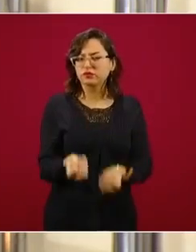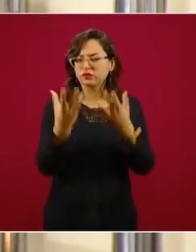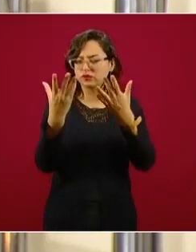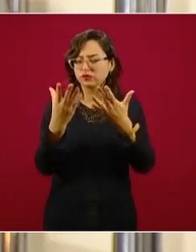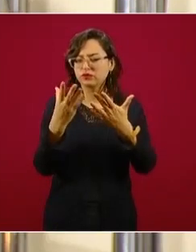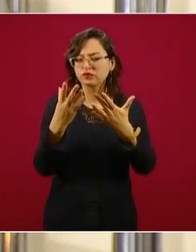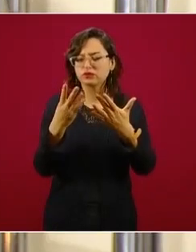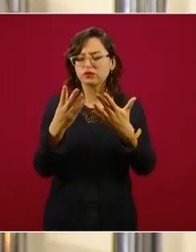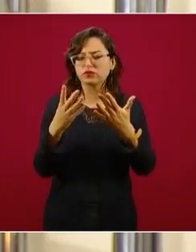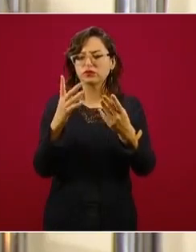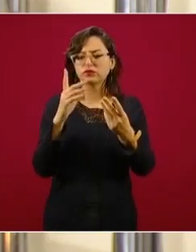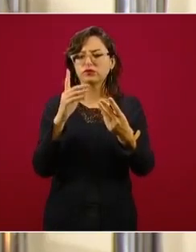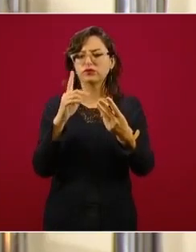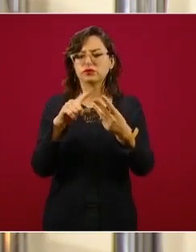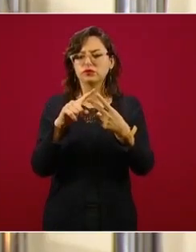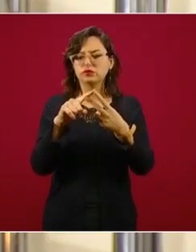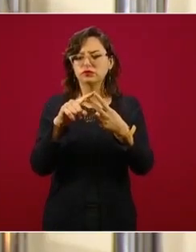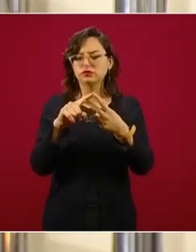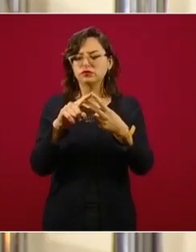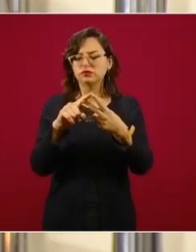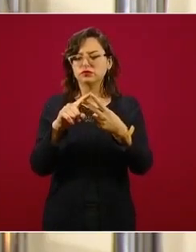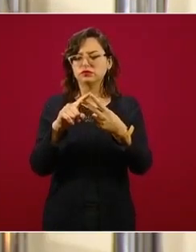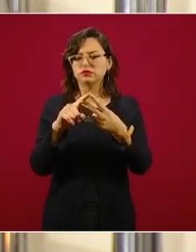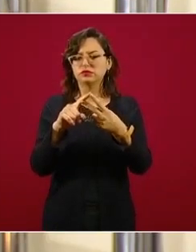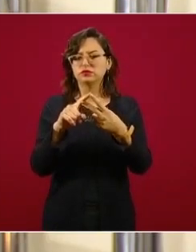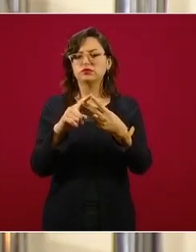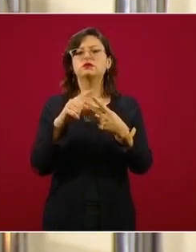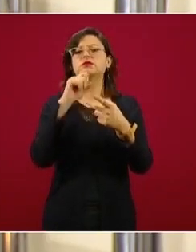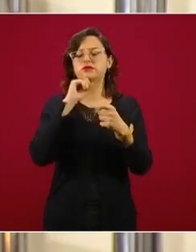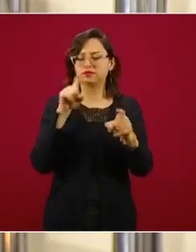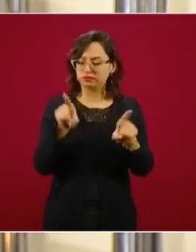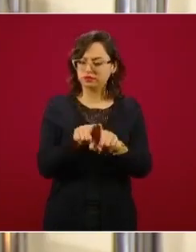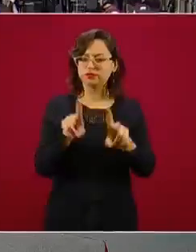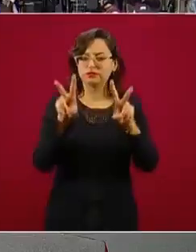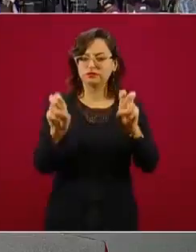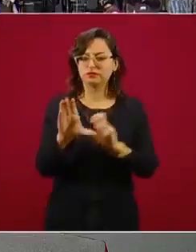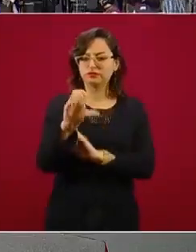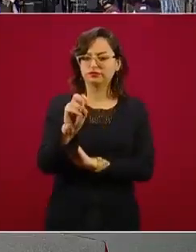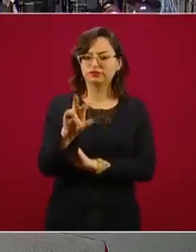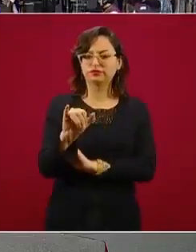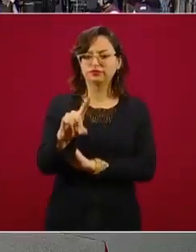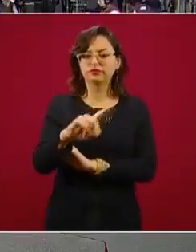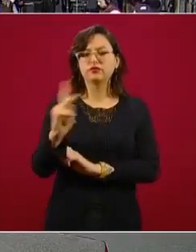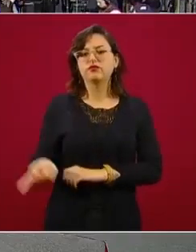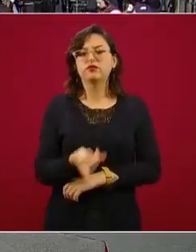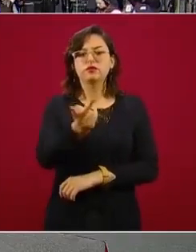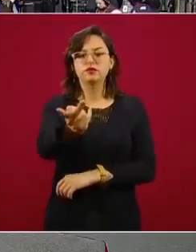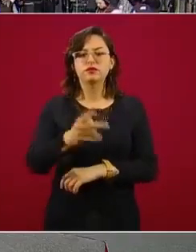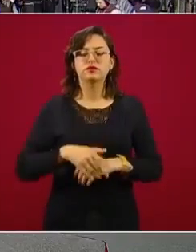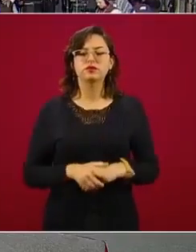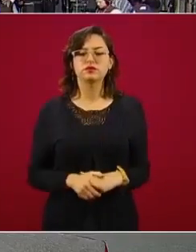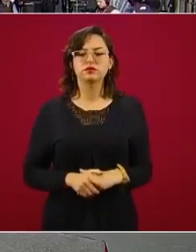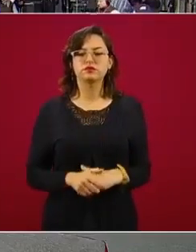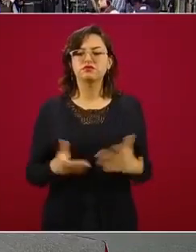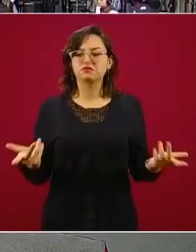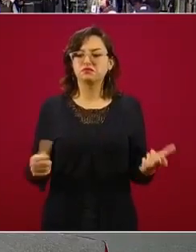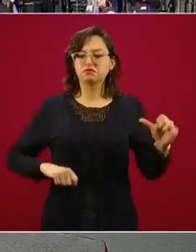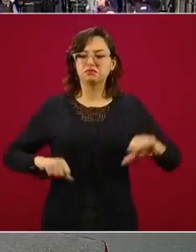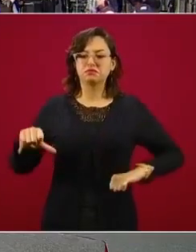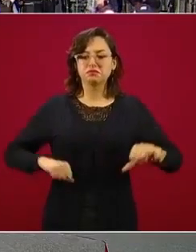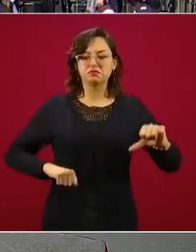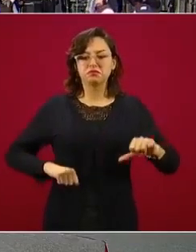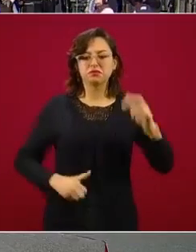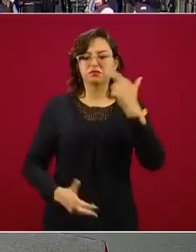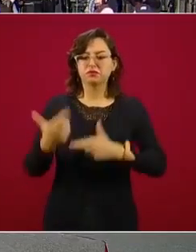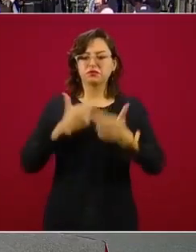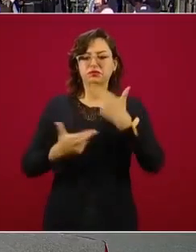funciones. Una segunda pregunta que me gustaría hacerle sobre este tema del COVID, presidente, es: ya se empieza a hablar del regreso, pero una vez que nos